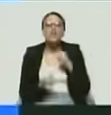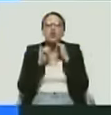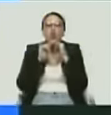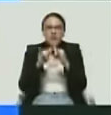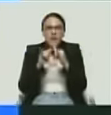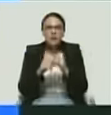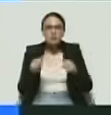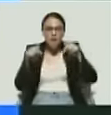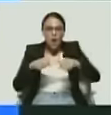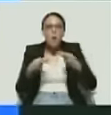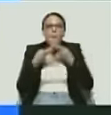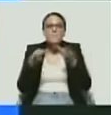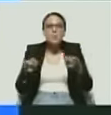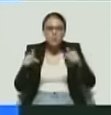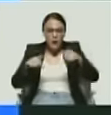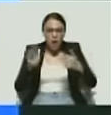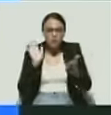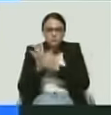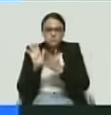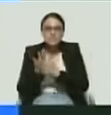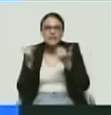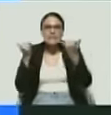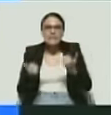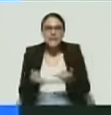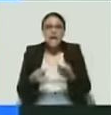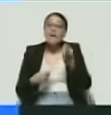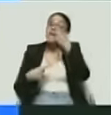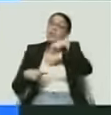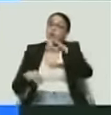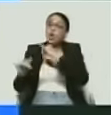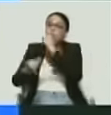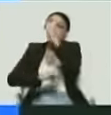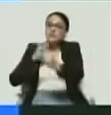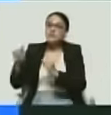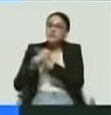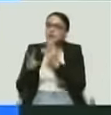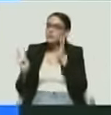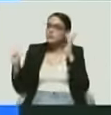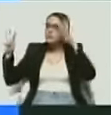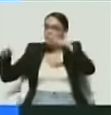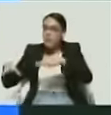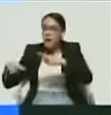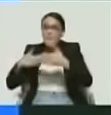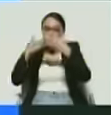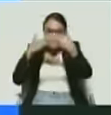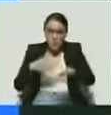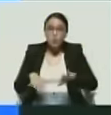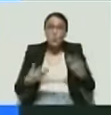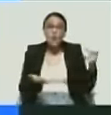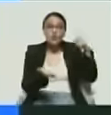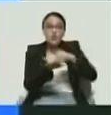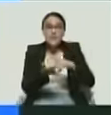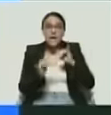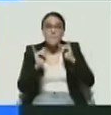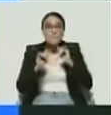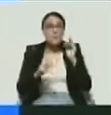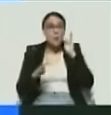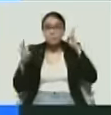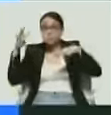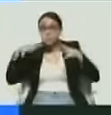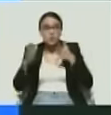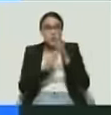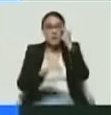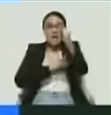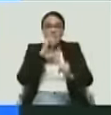se lo presentaremos a los observadores internacionales de las elecciones, cuando vengan, ellos vienen a observar las elecciones, pues les vamos a entregar